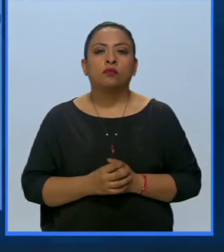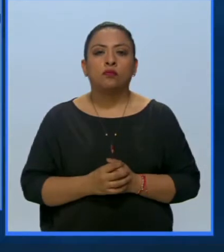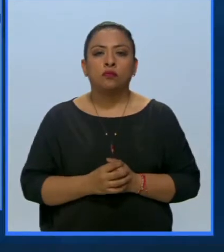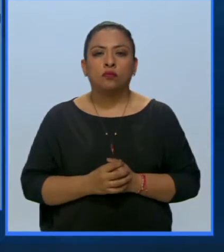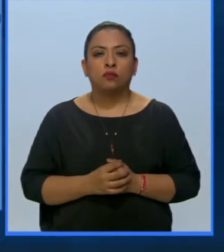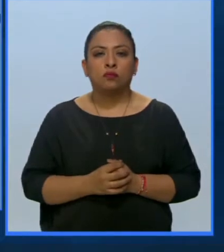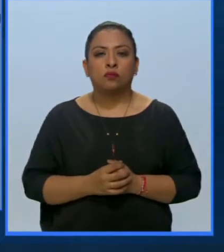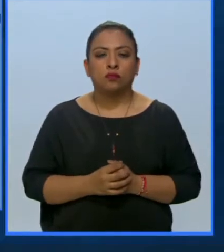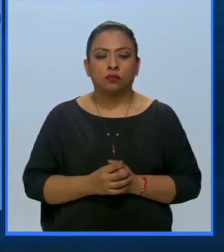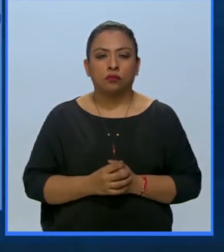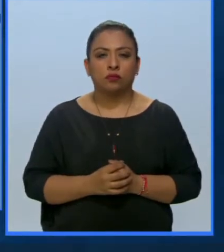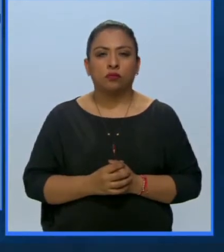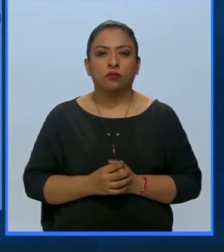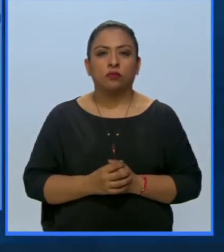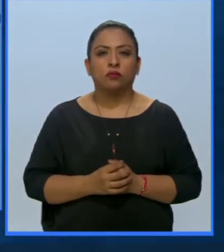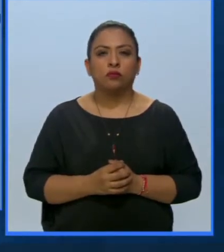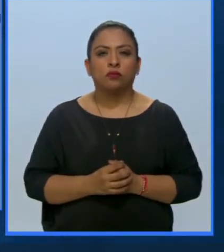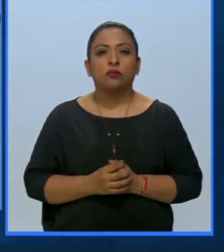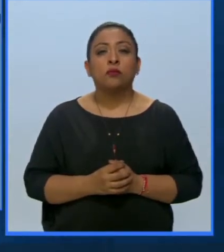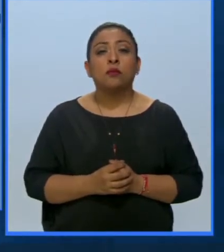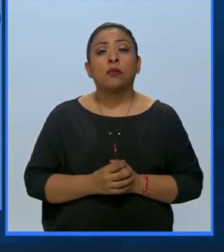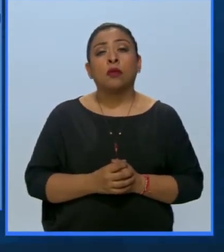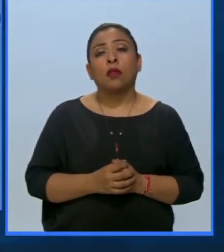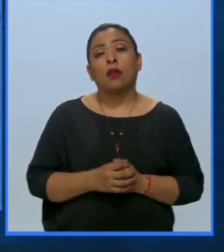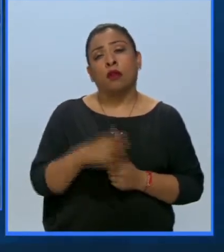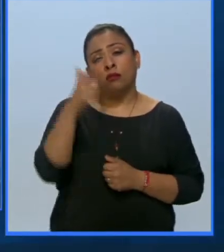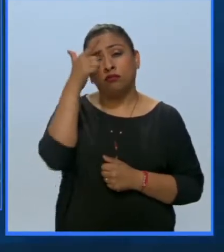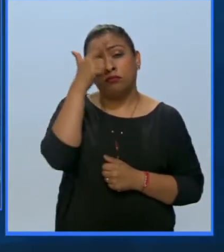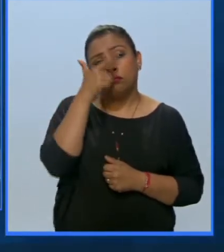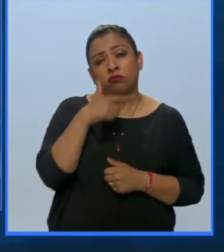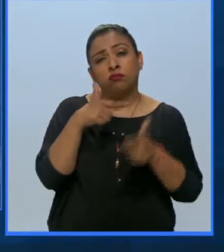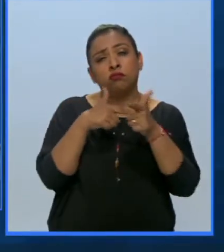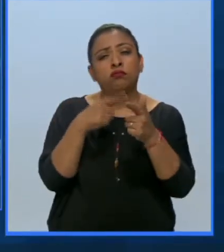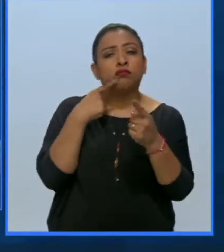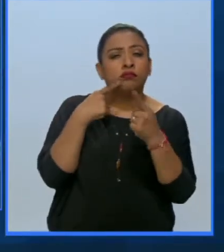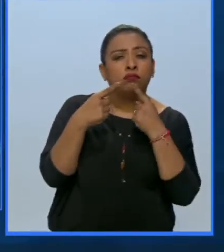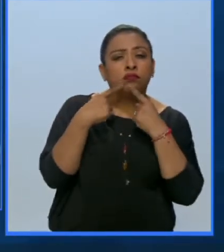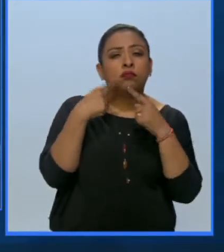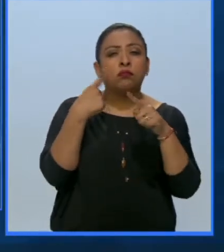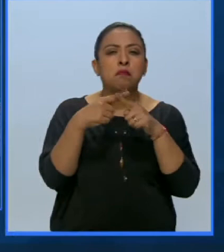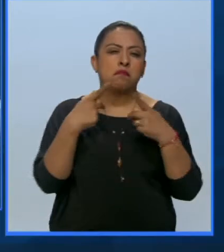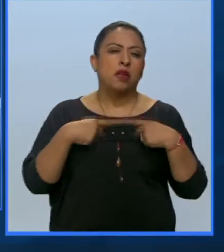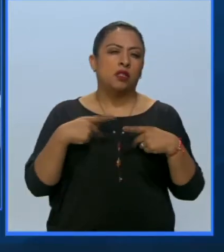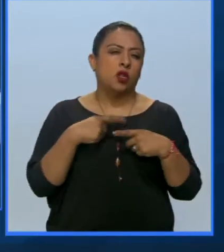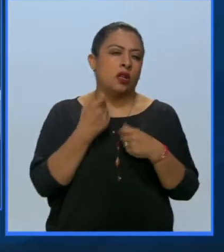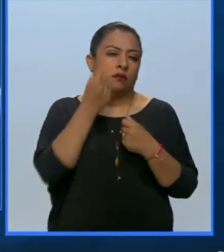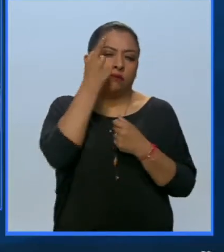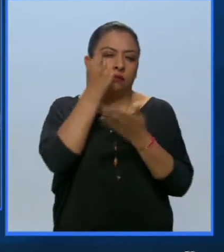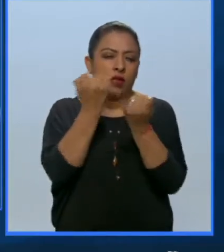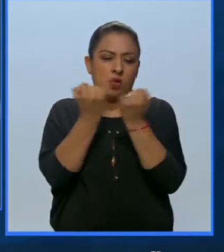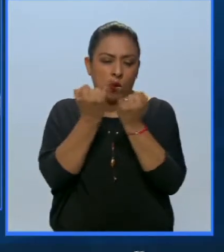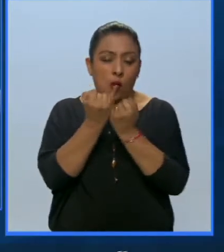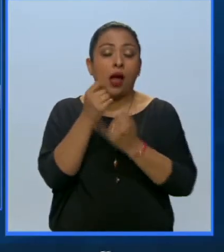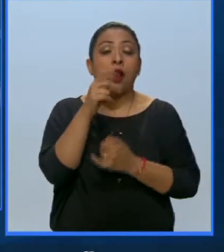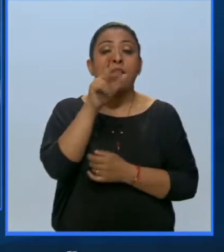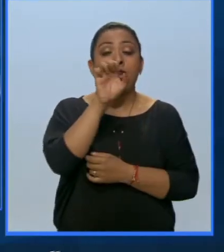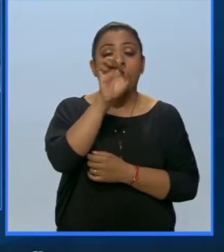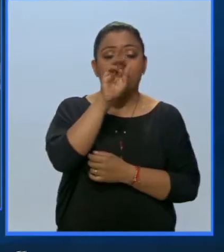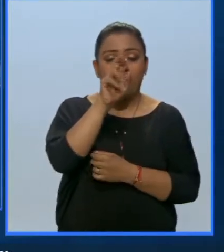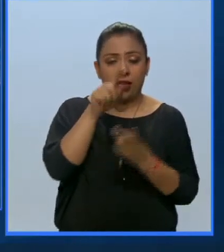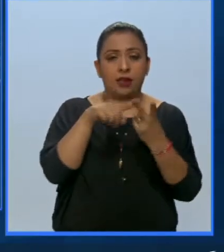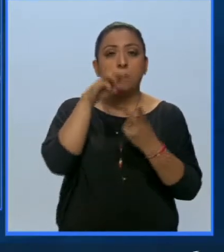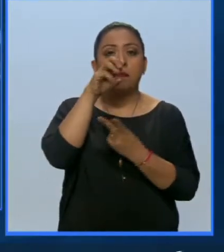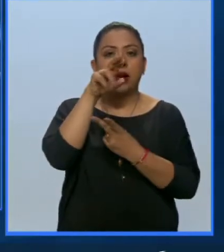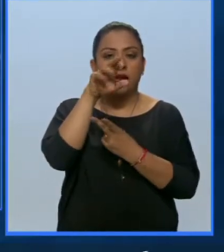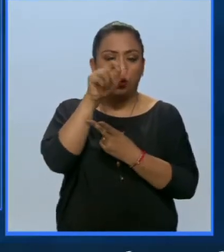Nada hay en mí. La velada continuó con una charla entre colegas en la cual participaron Efraín Bartolomé, María Luisa